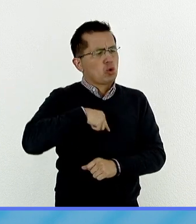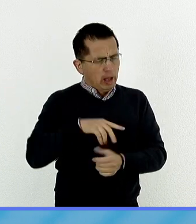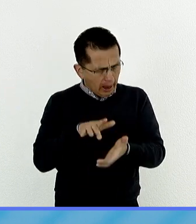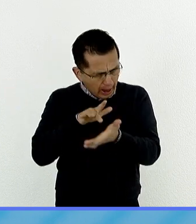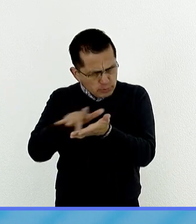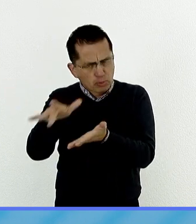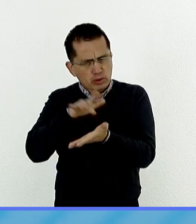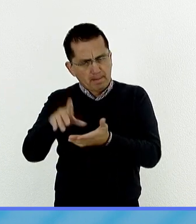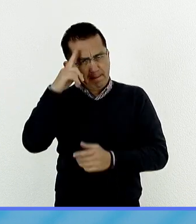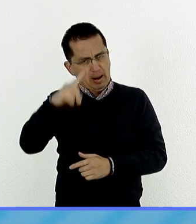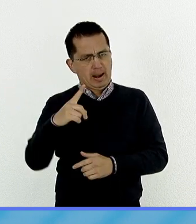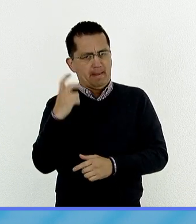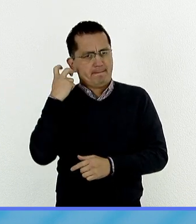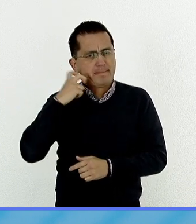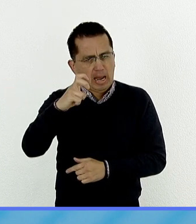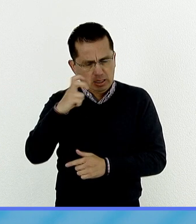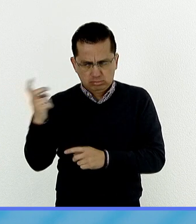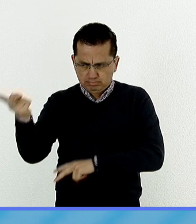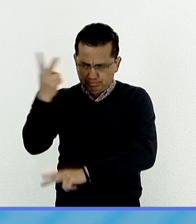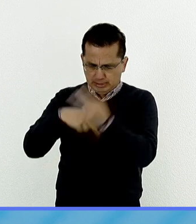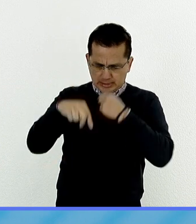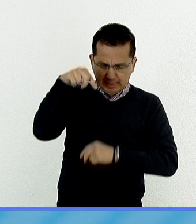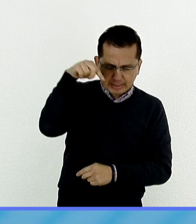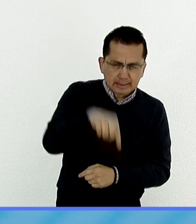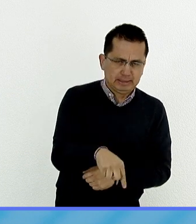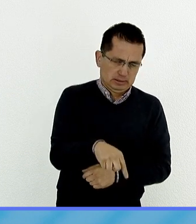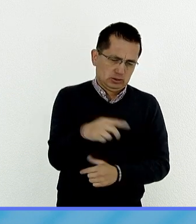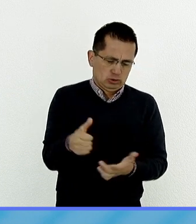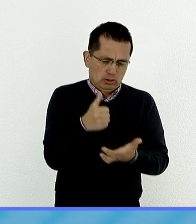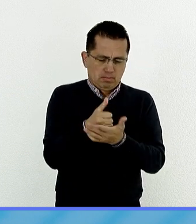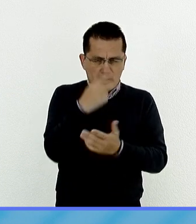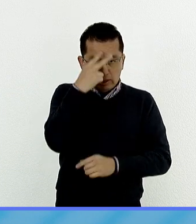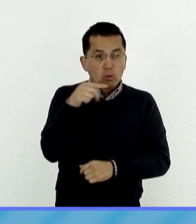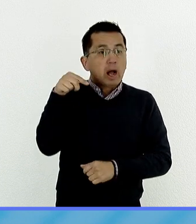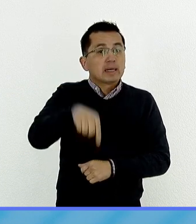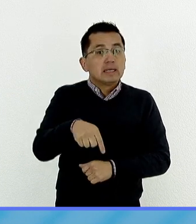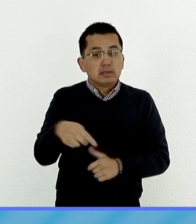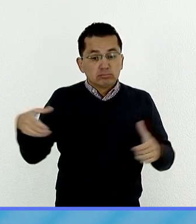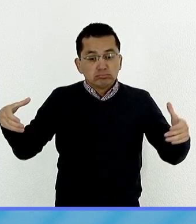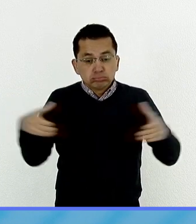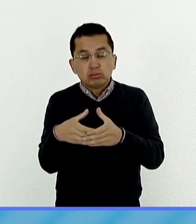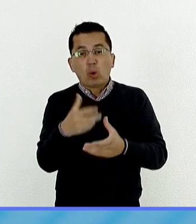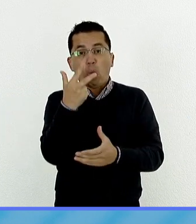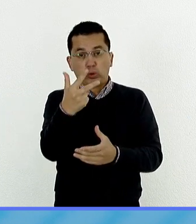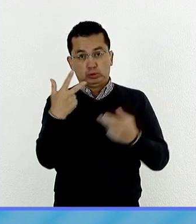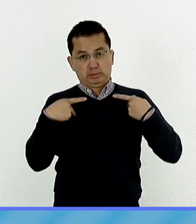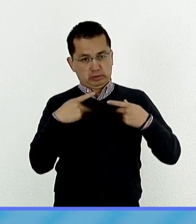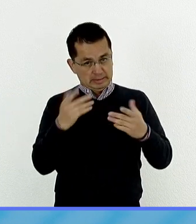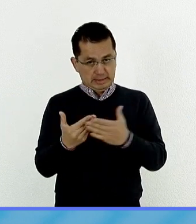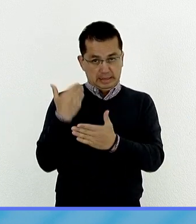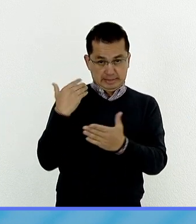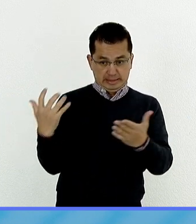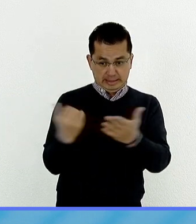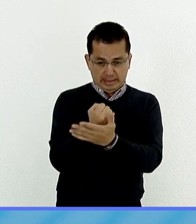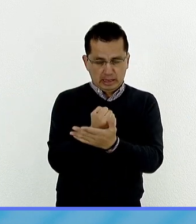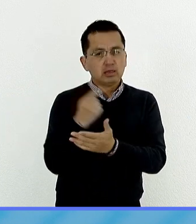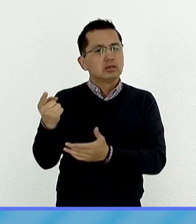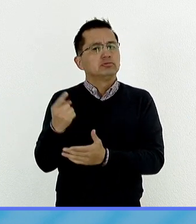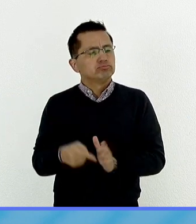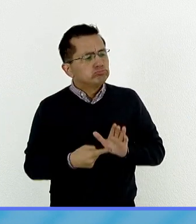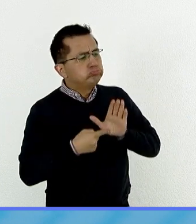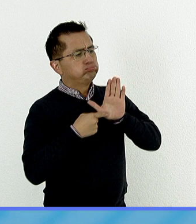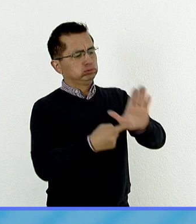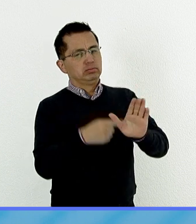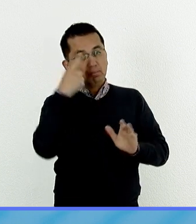aquí concursarán y representarán sus trabajos a un Jurado también establecido de especialistas de